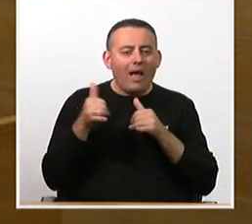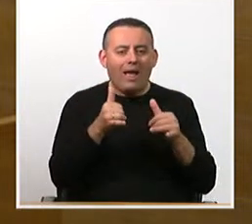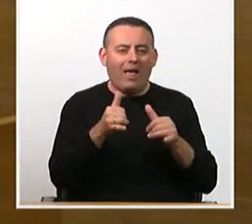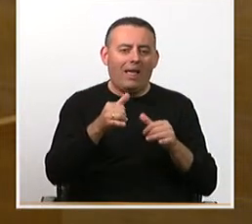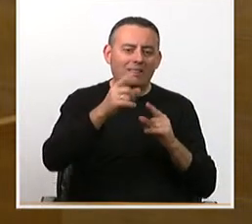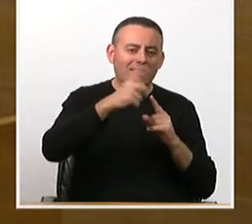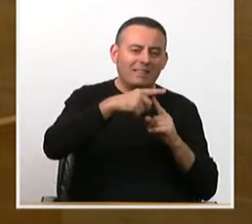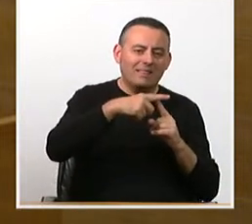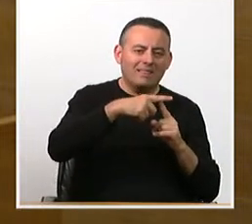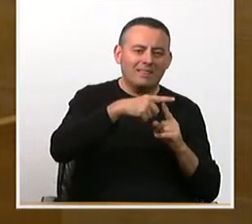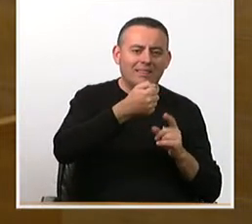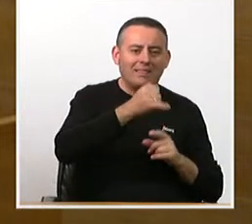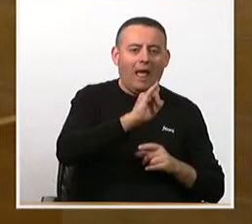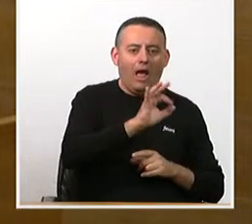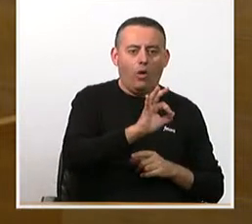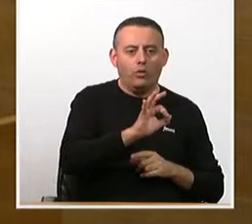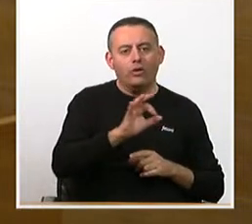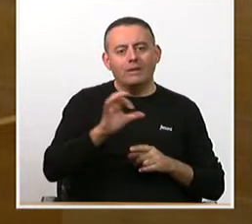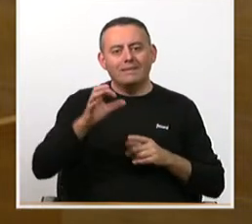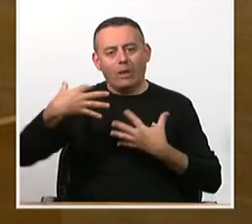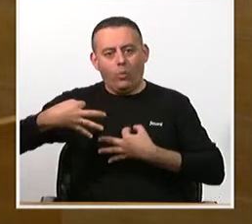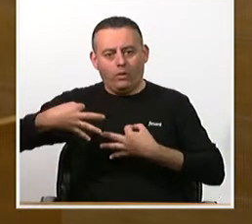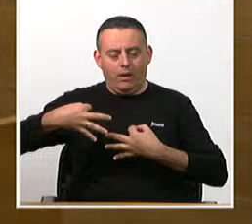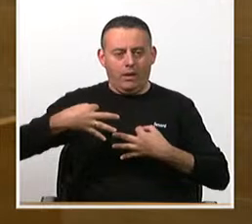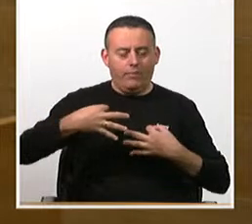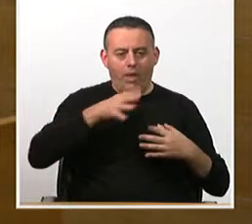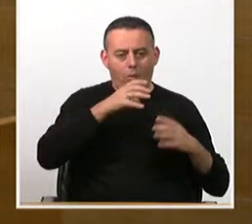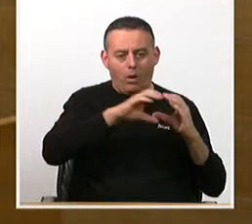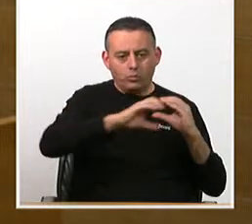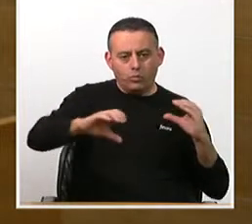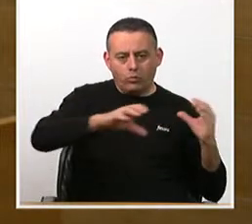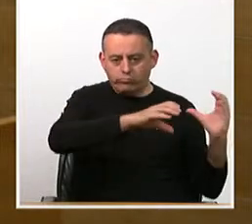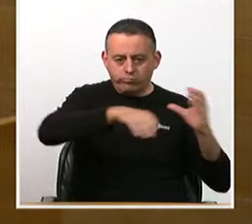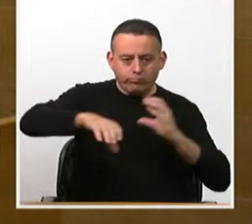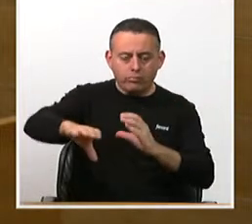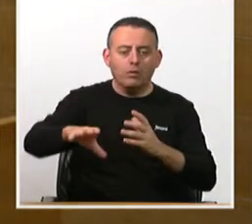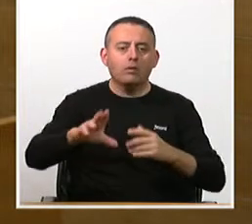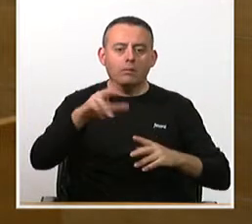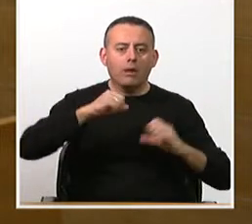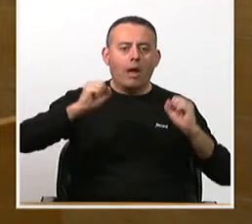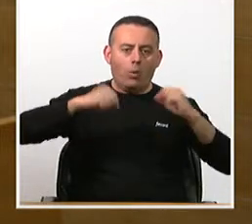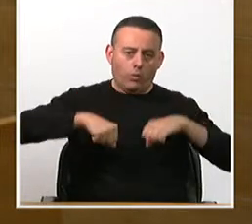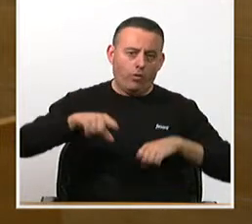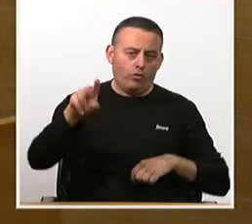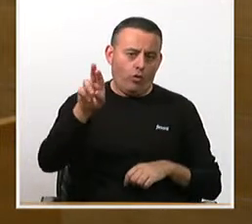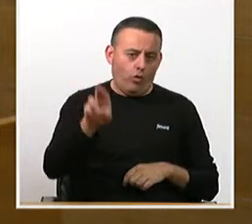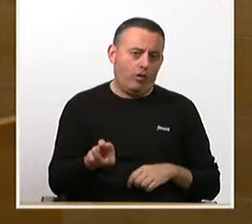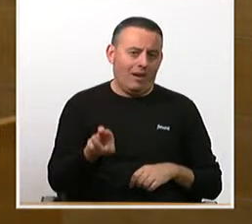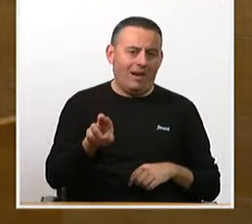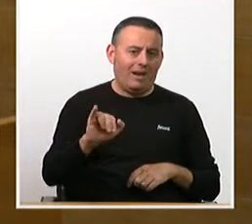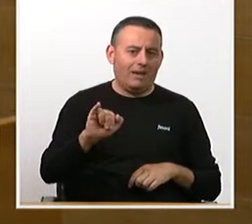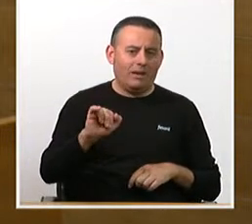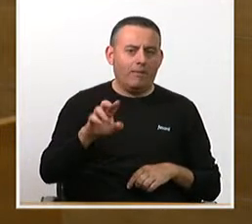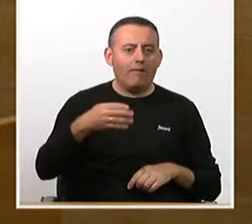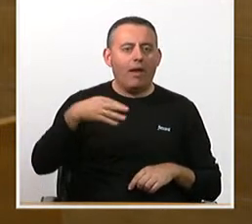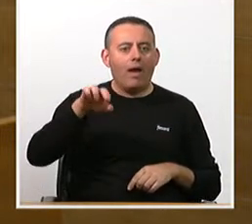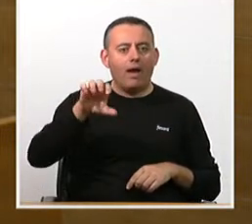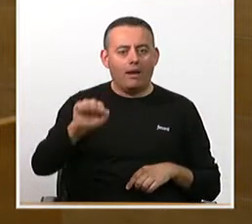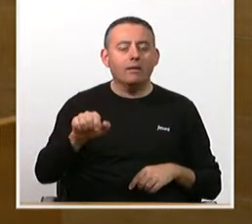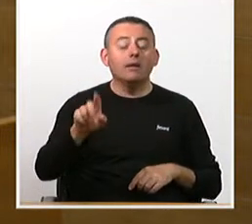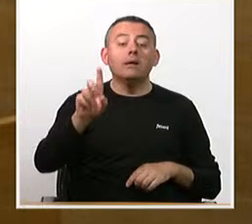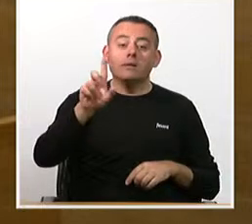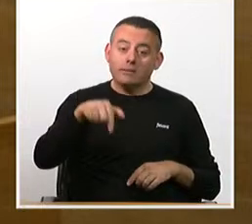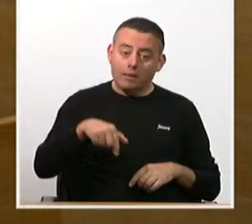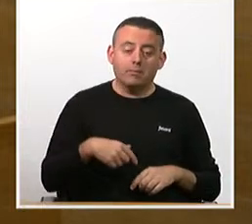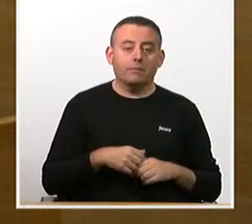es una posición de ariete que es una postura de búsqueda de acuerdos también aquí en las Cortes valencianas donde hemos lanzado ofertas de acuerdos entre otras cosas para